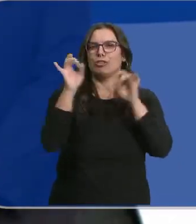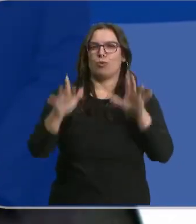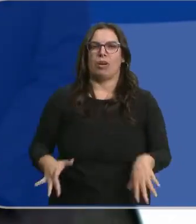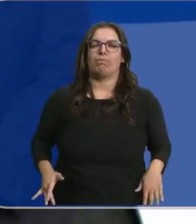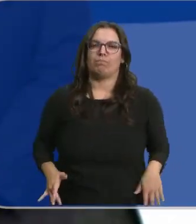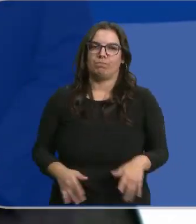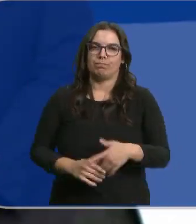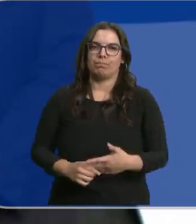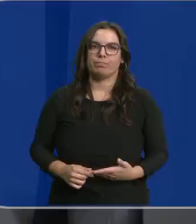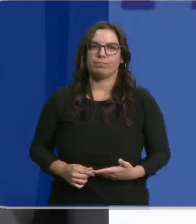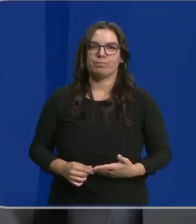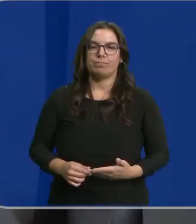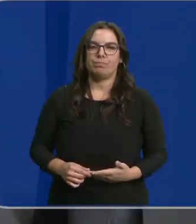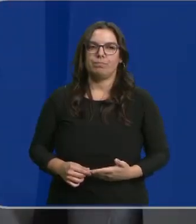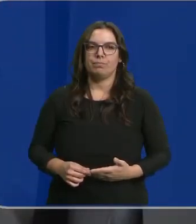comunidad.